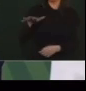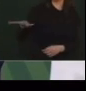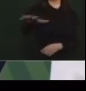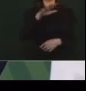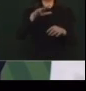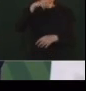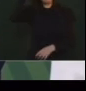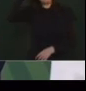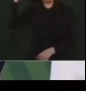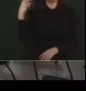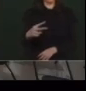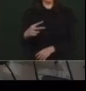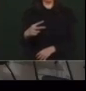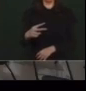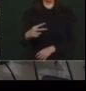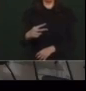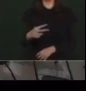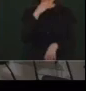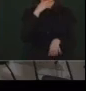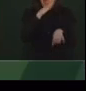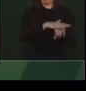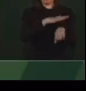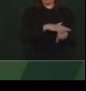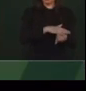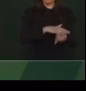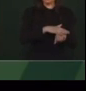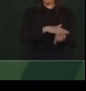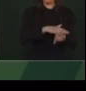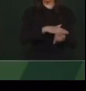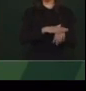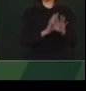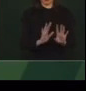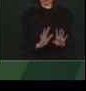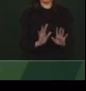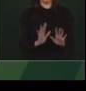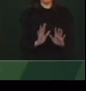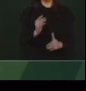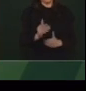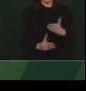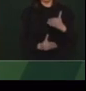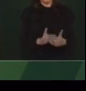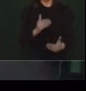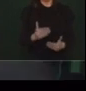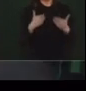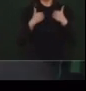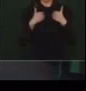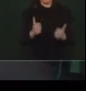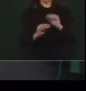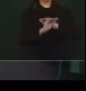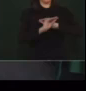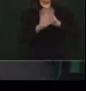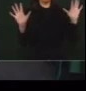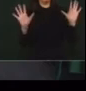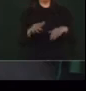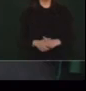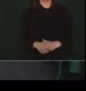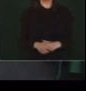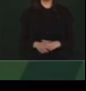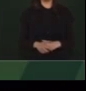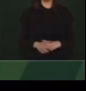Entonces, eso también quería dejarlo de manifiesto. Para irnos entendiendo, ¿sí? Porque esto ellos lo están